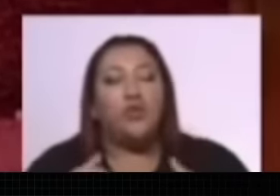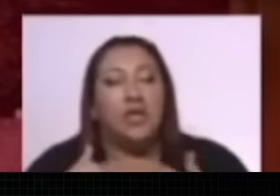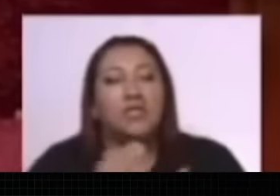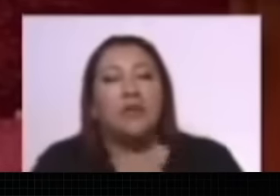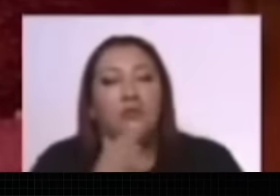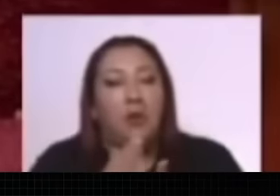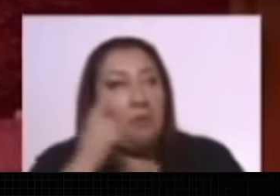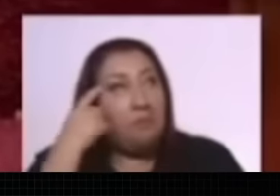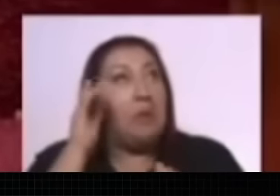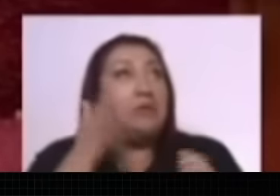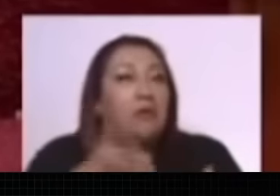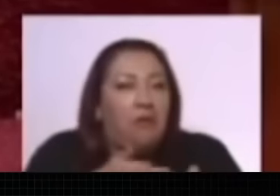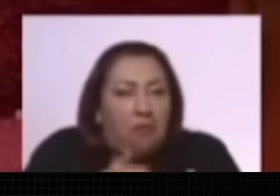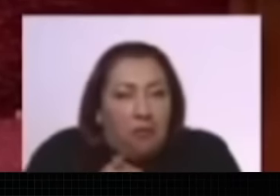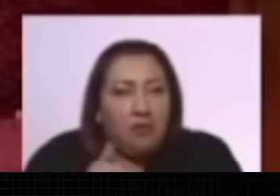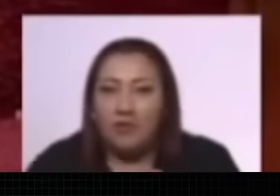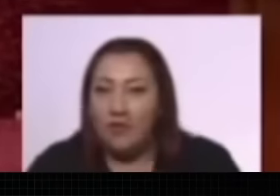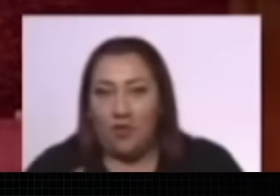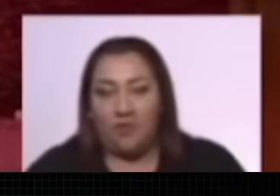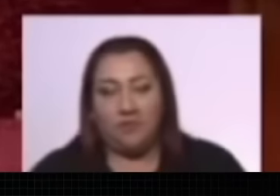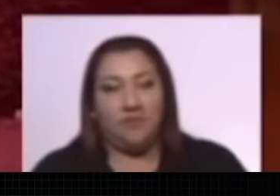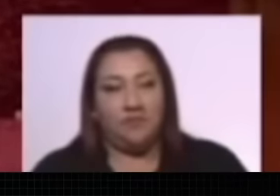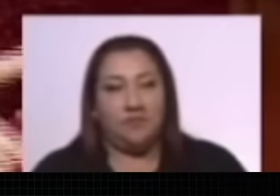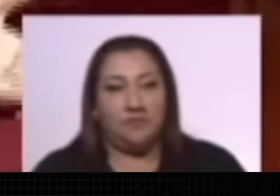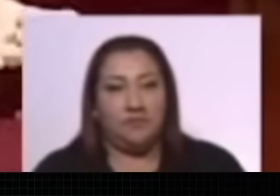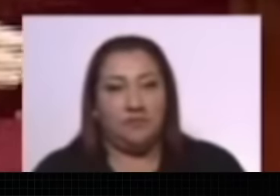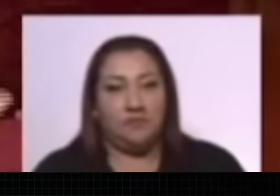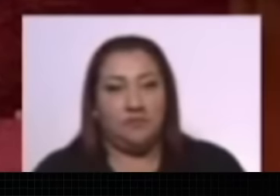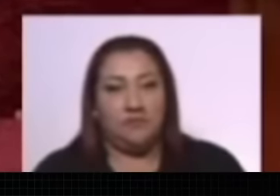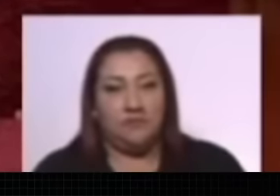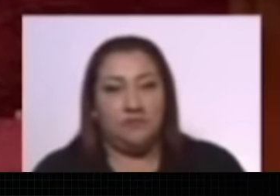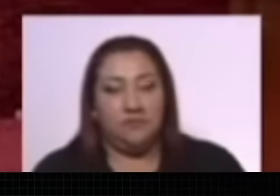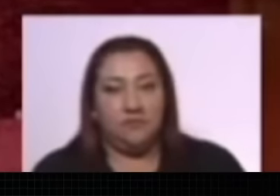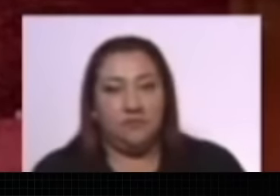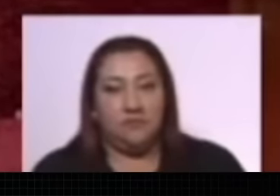precisamente persecuciones políticas.